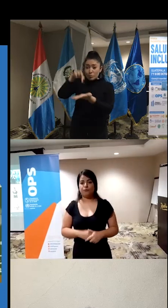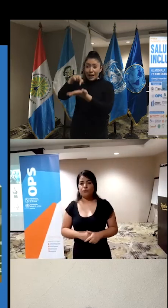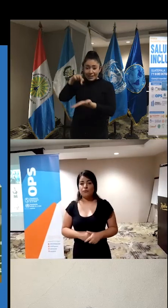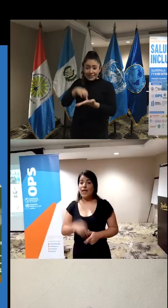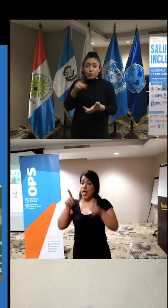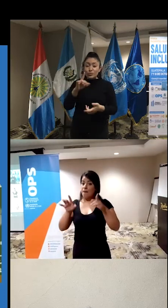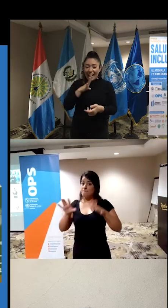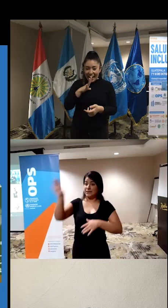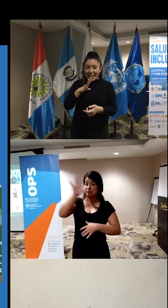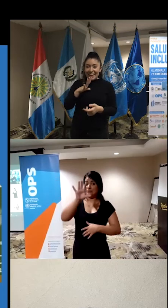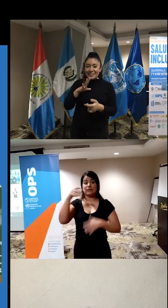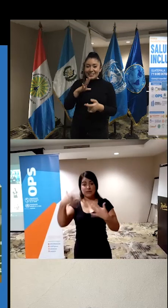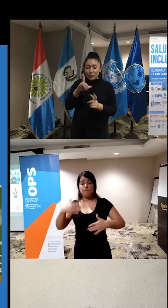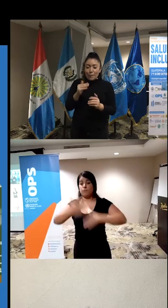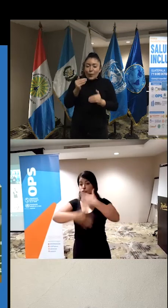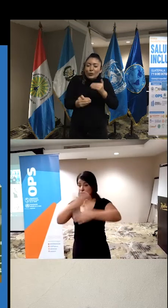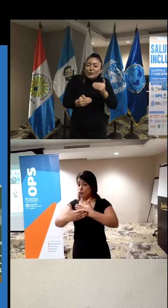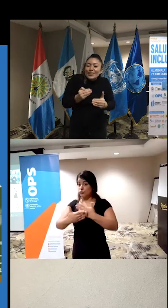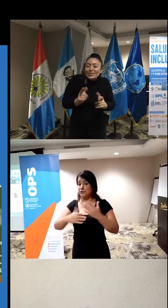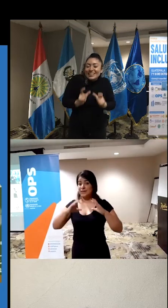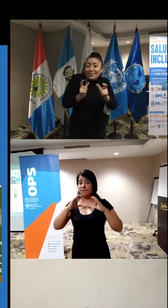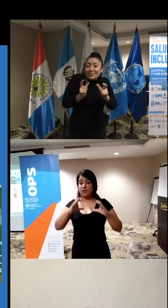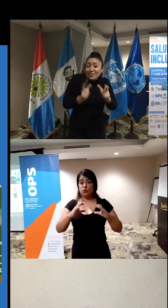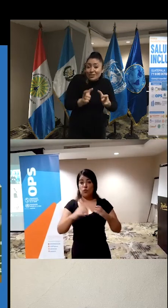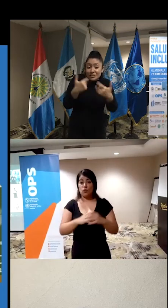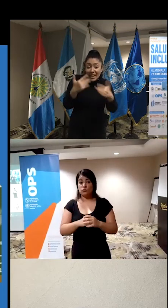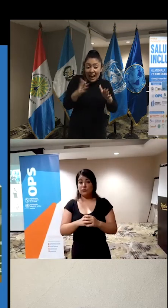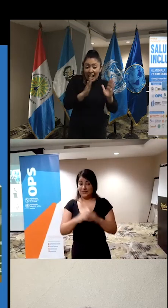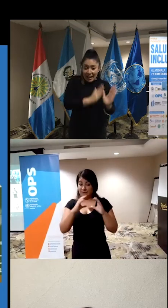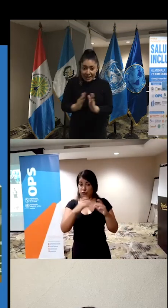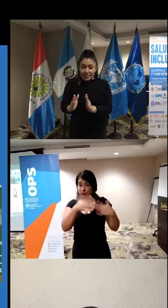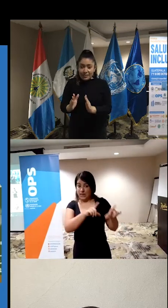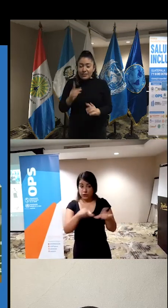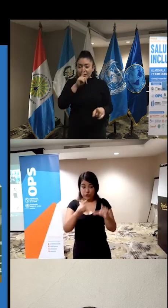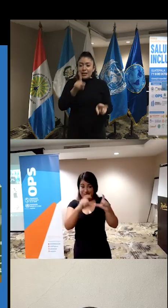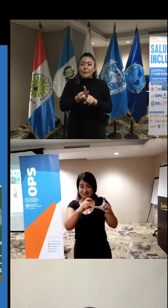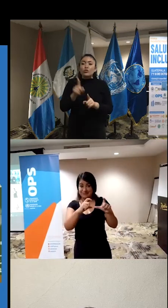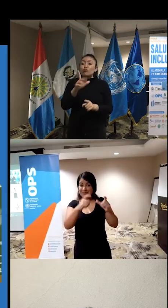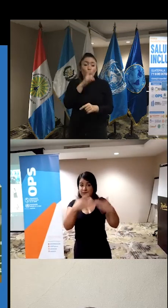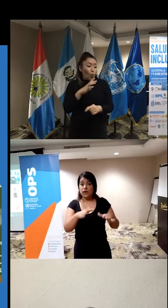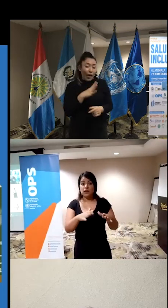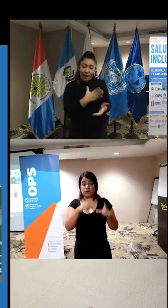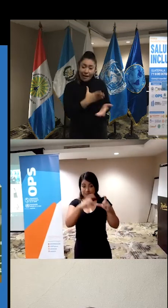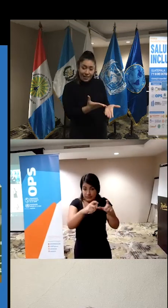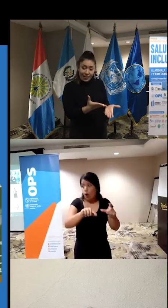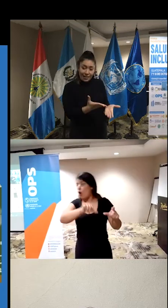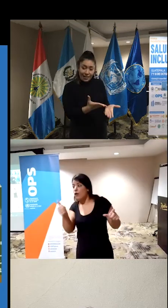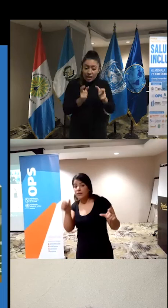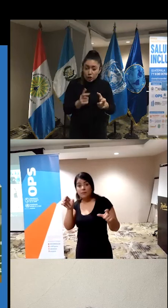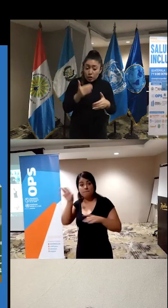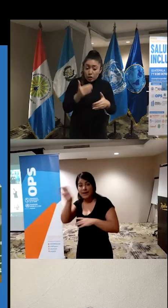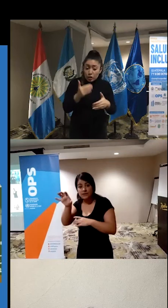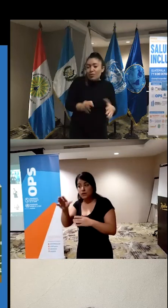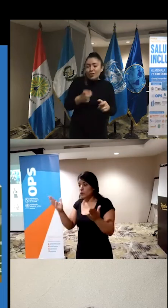hay un proceso de certificación establecido, y en los donde no hay un proceso de certificación establecido y donde se